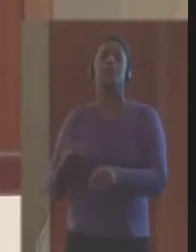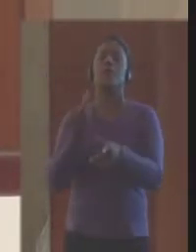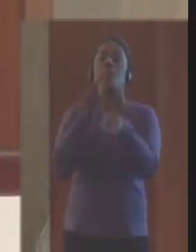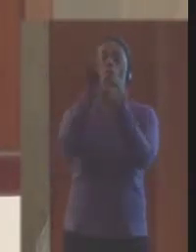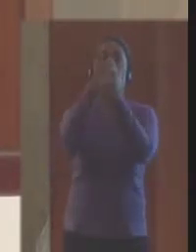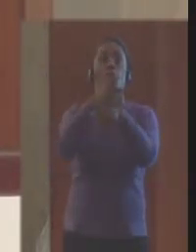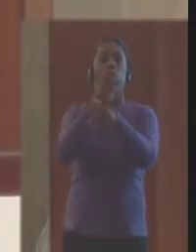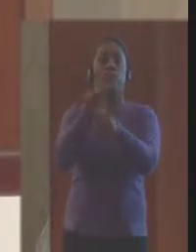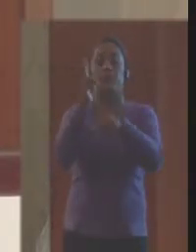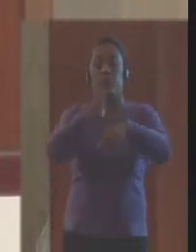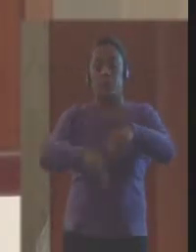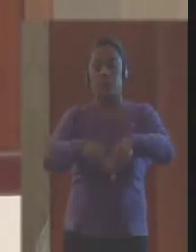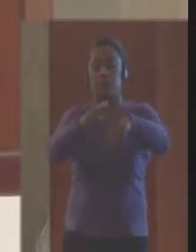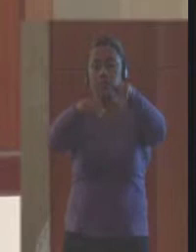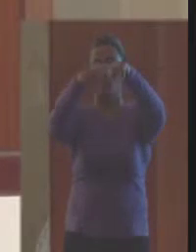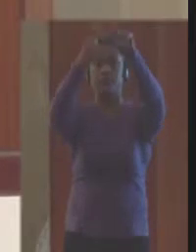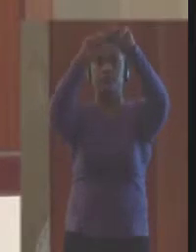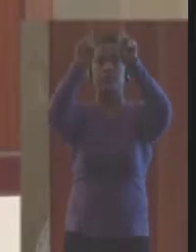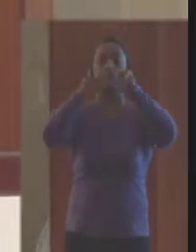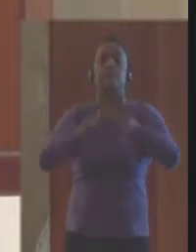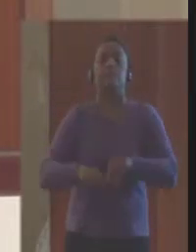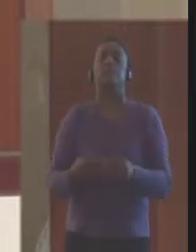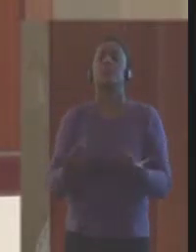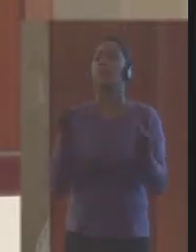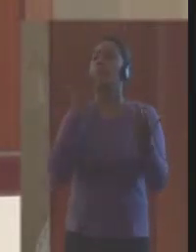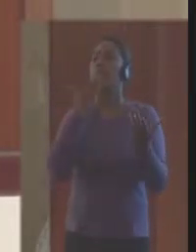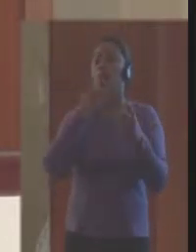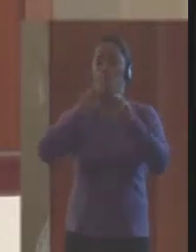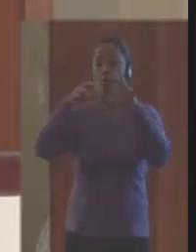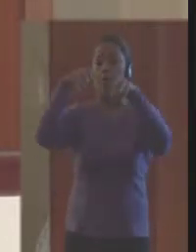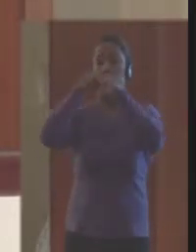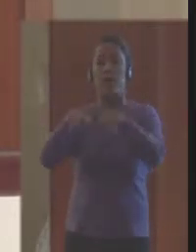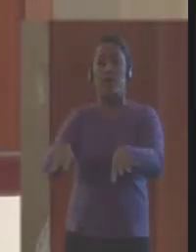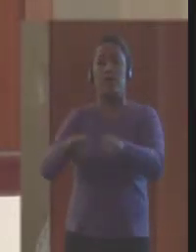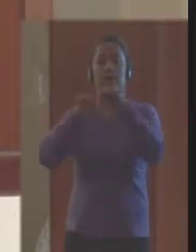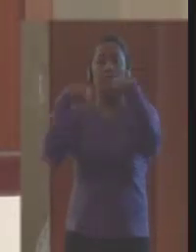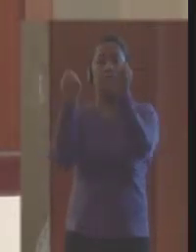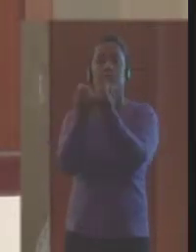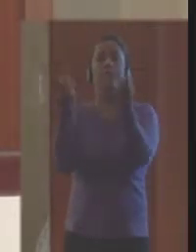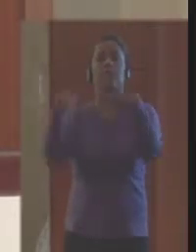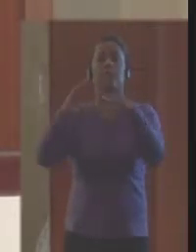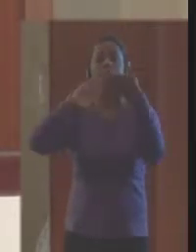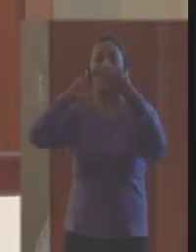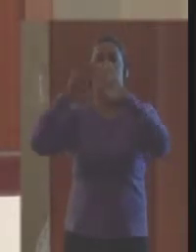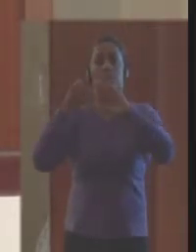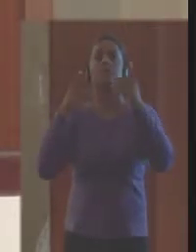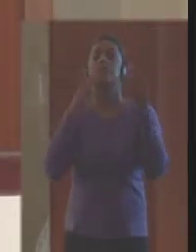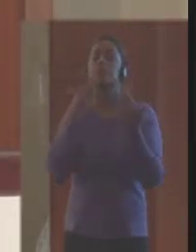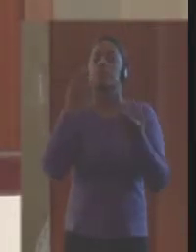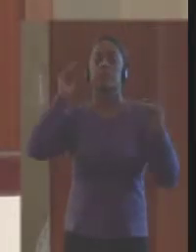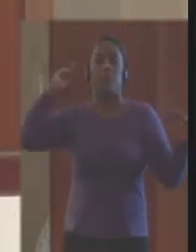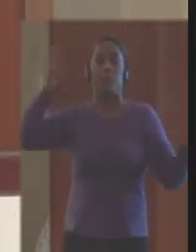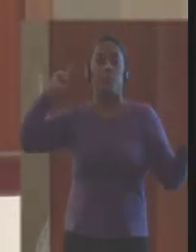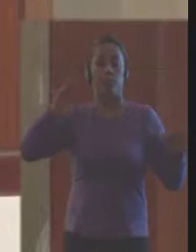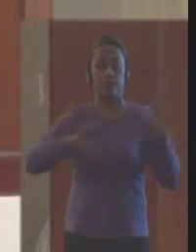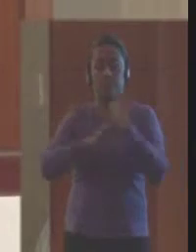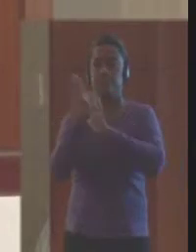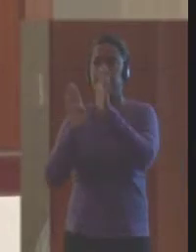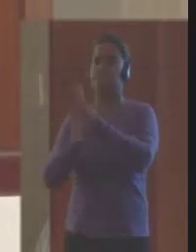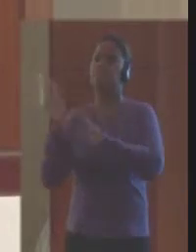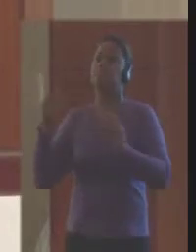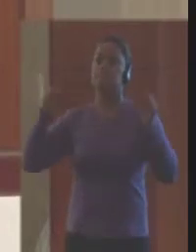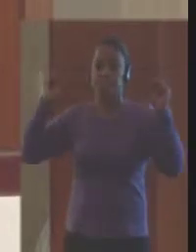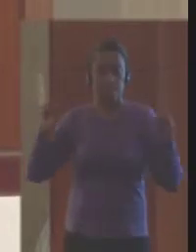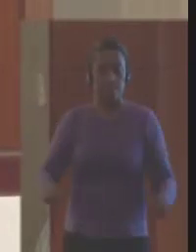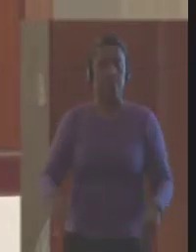Consejos consultivos de las organizaciones sociales y comunitarias que permitan que las políticas se generen, que